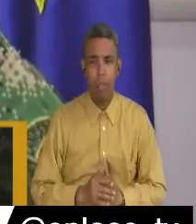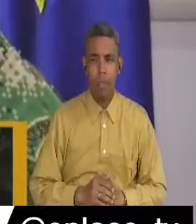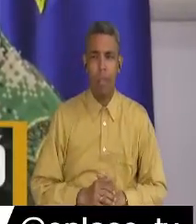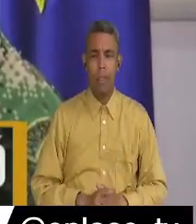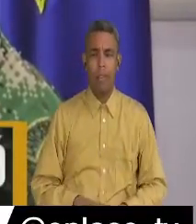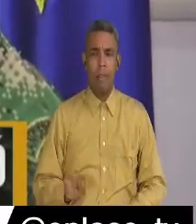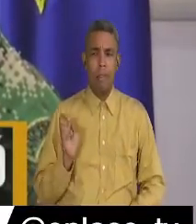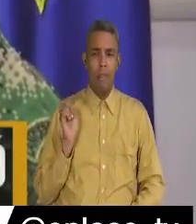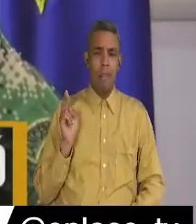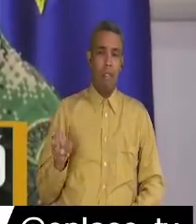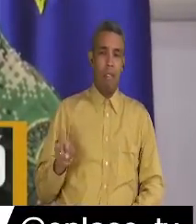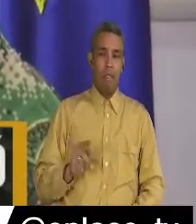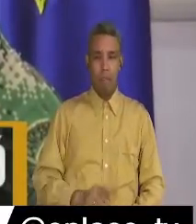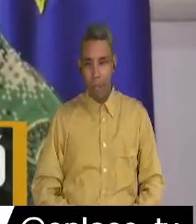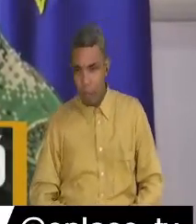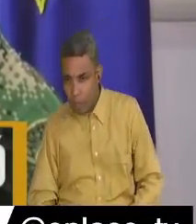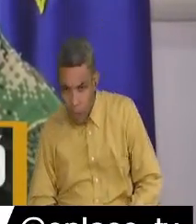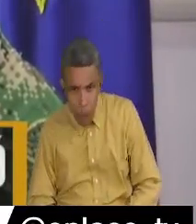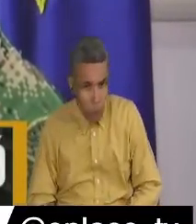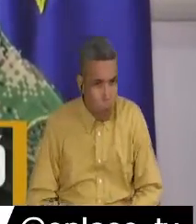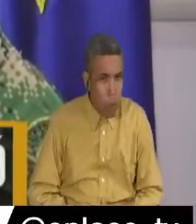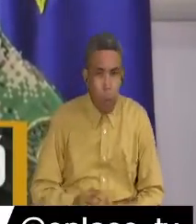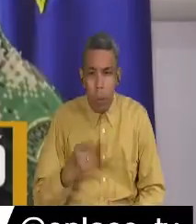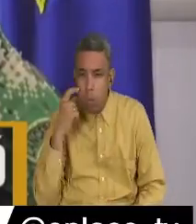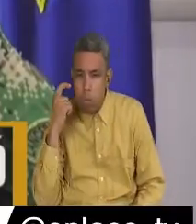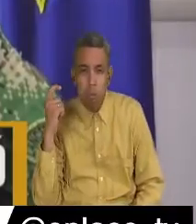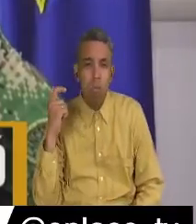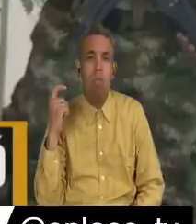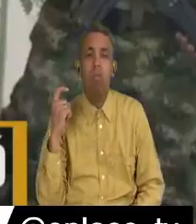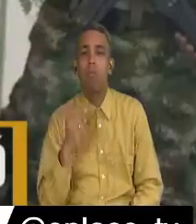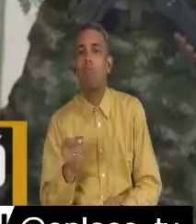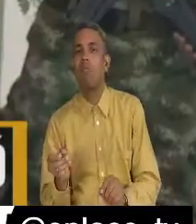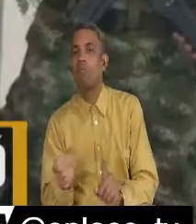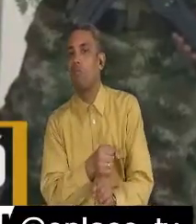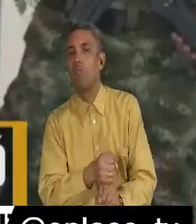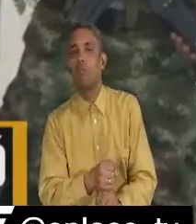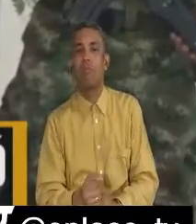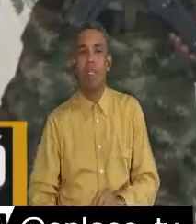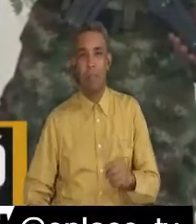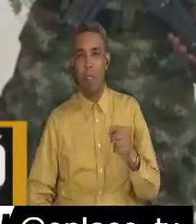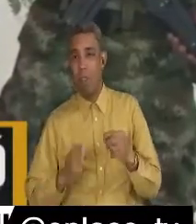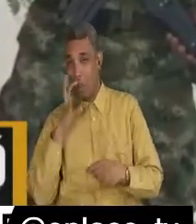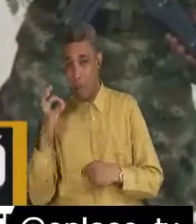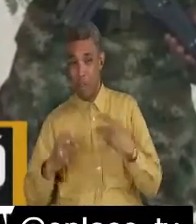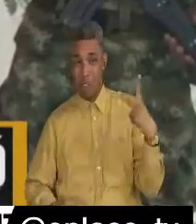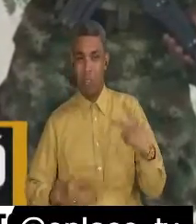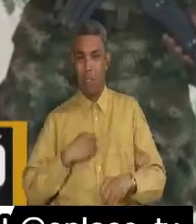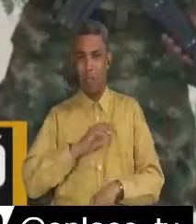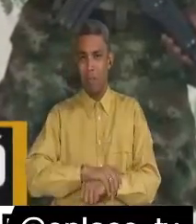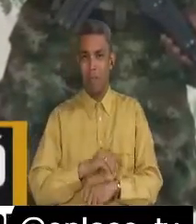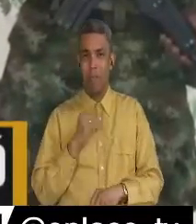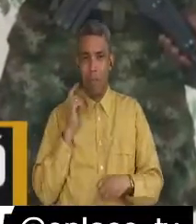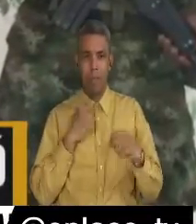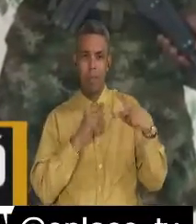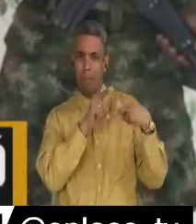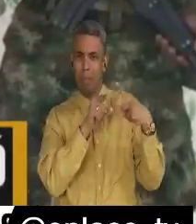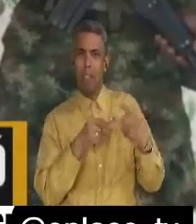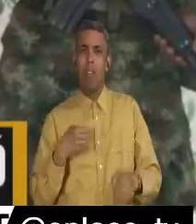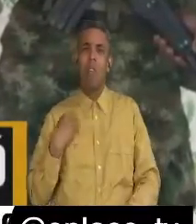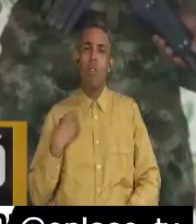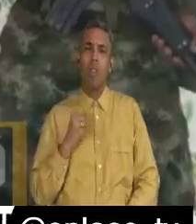Le hicimos el seguimiento, buscamos el punto adecuado y ahí fueron capturados. Estos hombres de aproximadamente 30 años son del